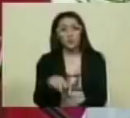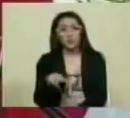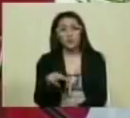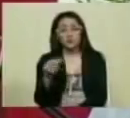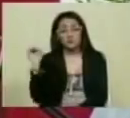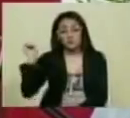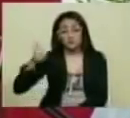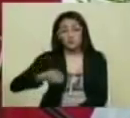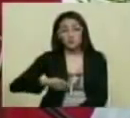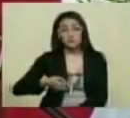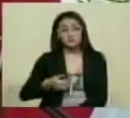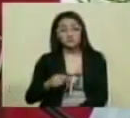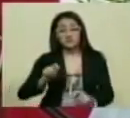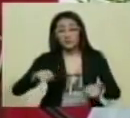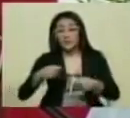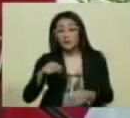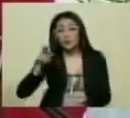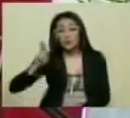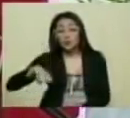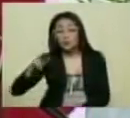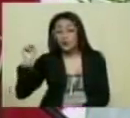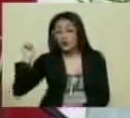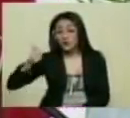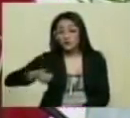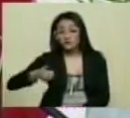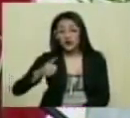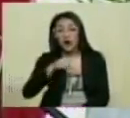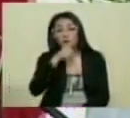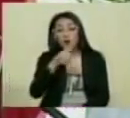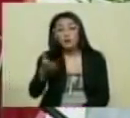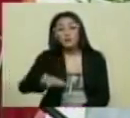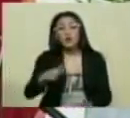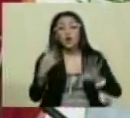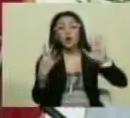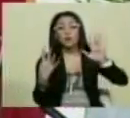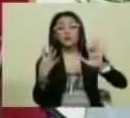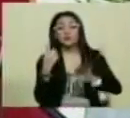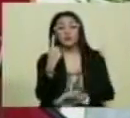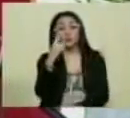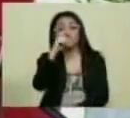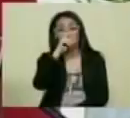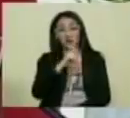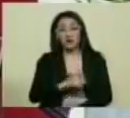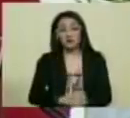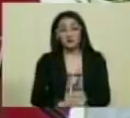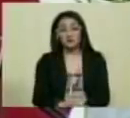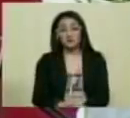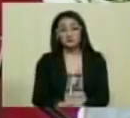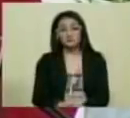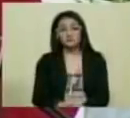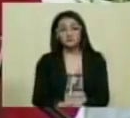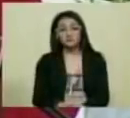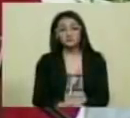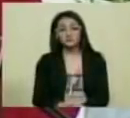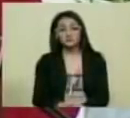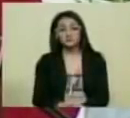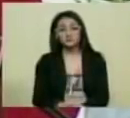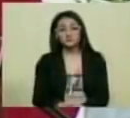y nunca la vi yo con zapatos. Nunca. Tenía tamaño y tendía una torta que sabe dos veces más grande que